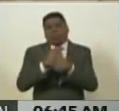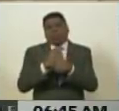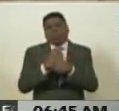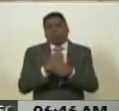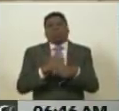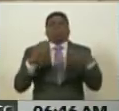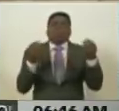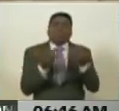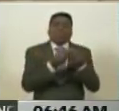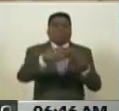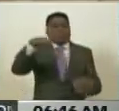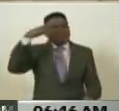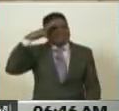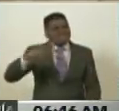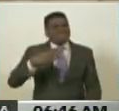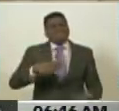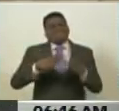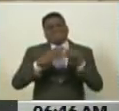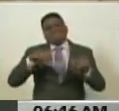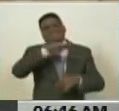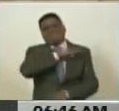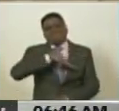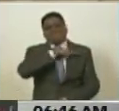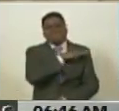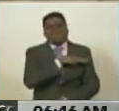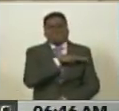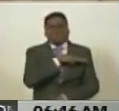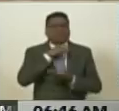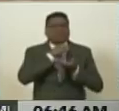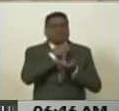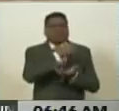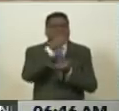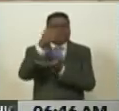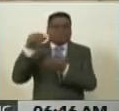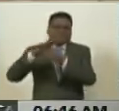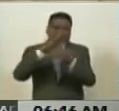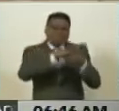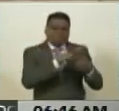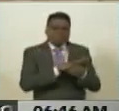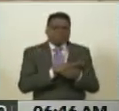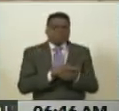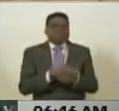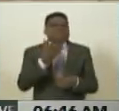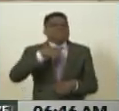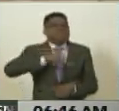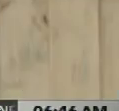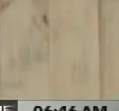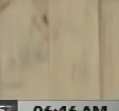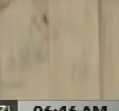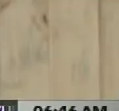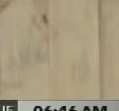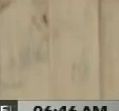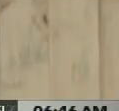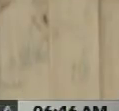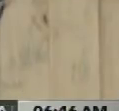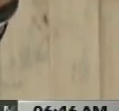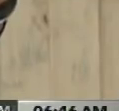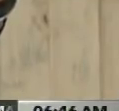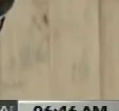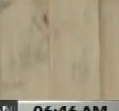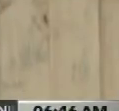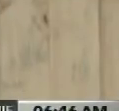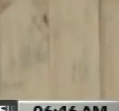Bolivariana esta en el marco de la Gran Misión abastecimiento Soberano. los CPT van a hacer que nosotros, de nuestra parte, hagamos desde el sector de los trabajadores